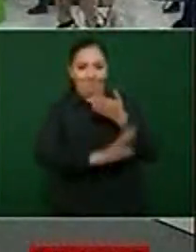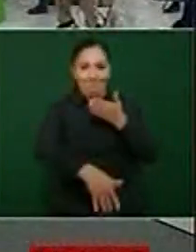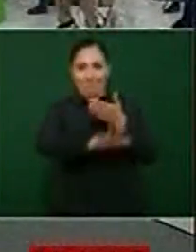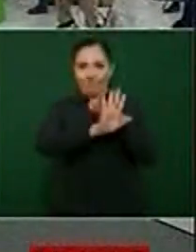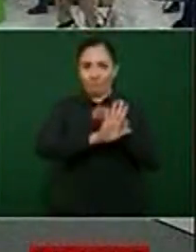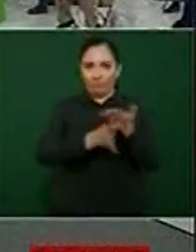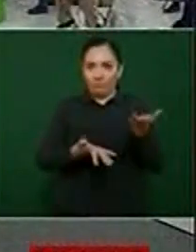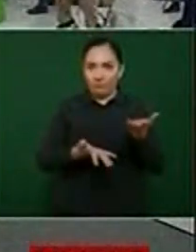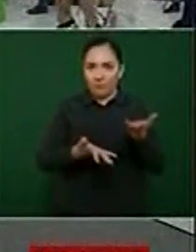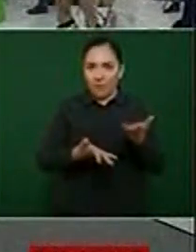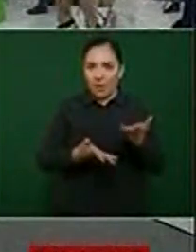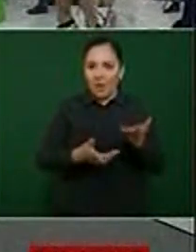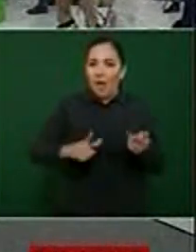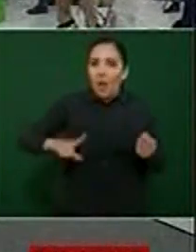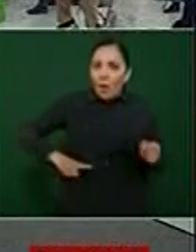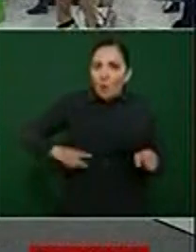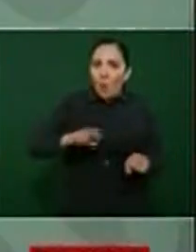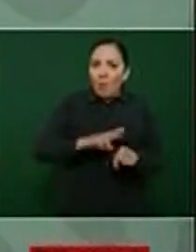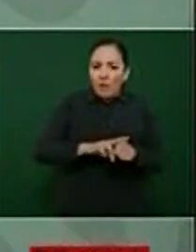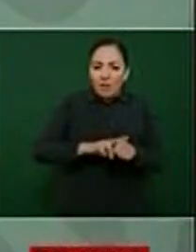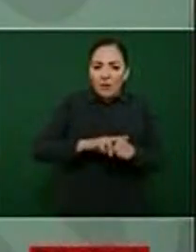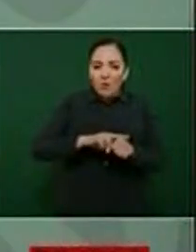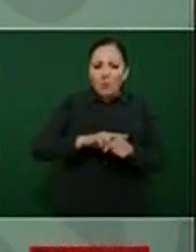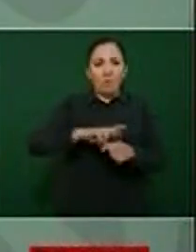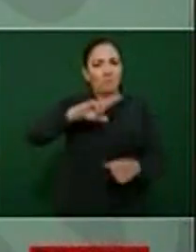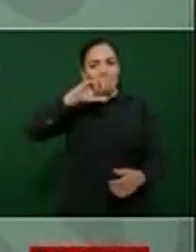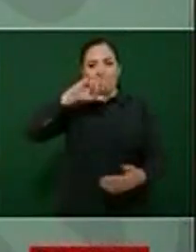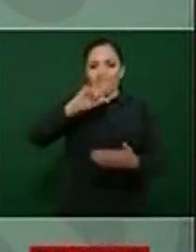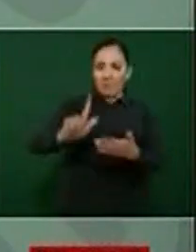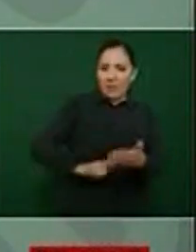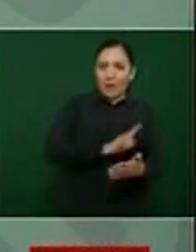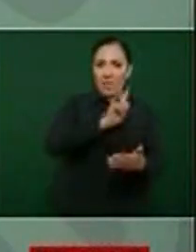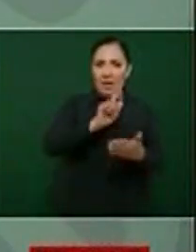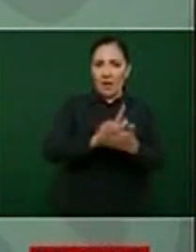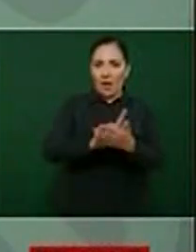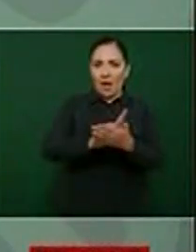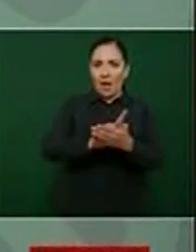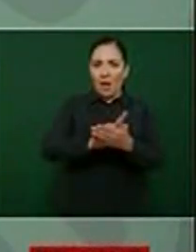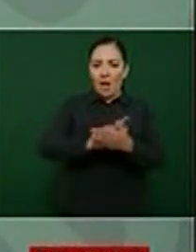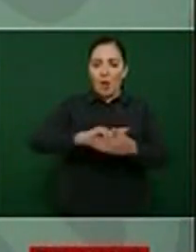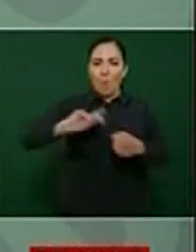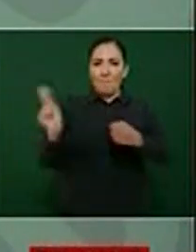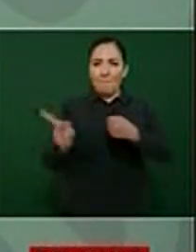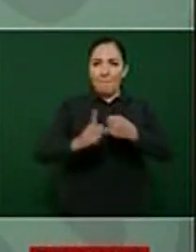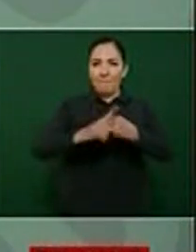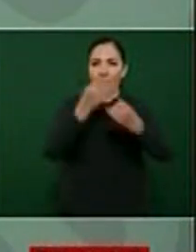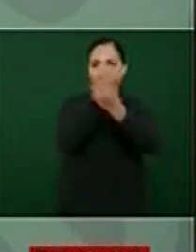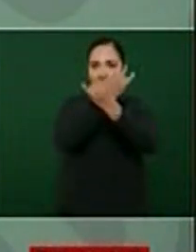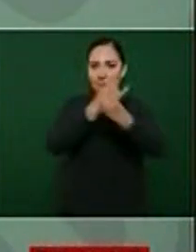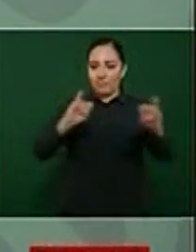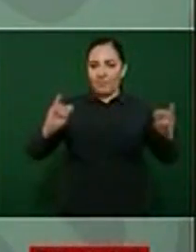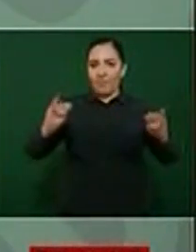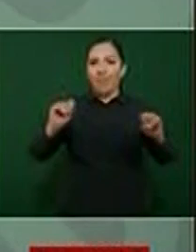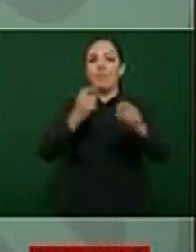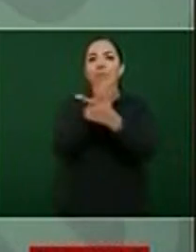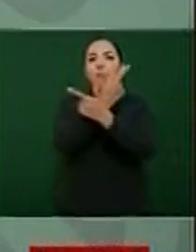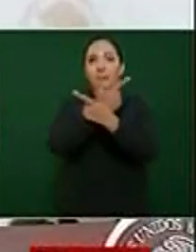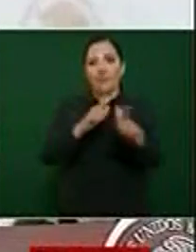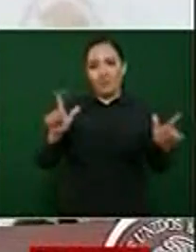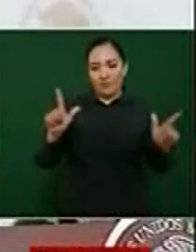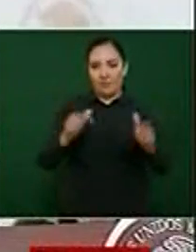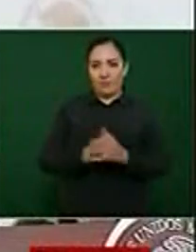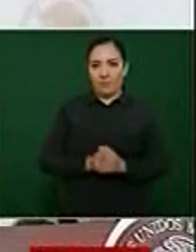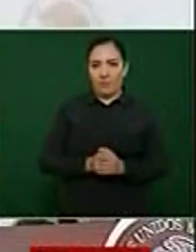público. ¿Por qué? Porque a fin de cuentas ya existen las maneras, digamos, de regular la información, de regular este tipo de